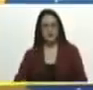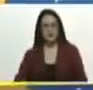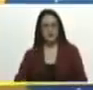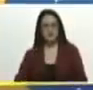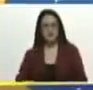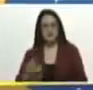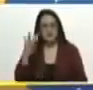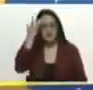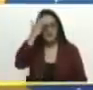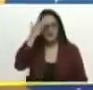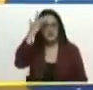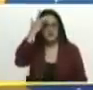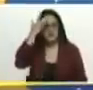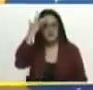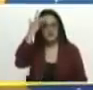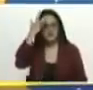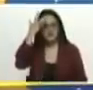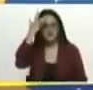India,